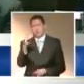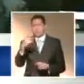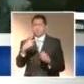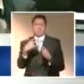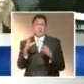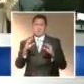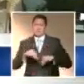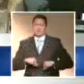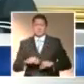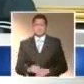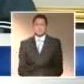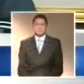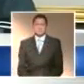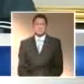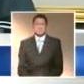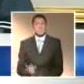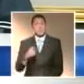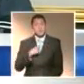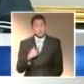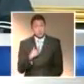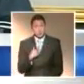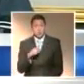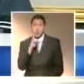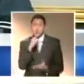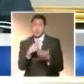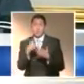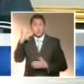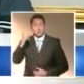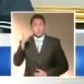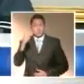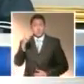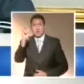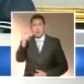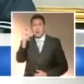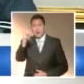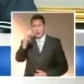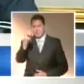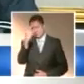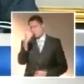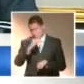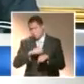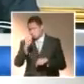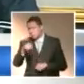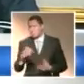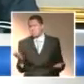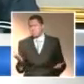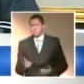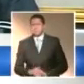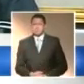acuerdo con la propuesta hecha por el diputado Andrés Velázquez, hacerlo con la señal de costumbre, minoría evidente, negada.